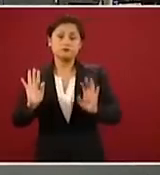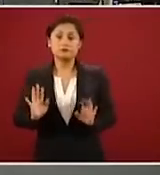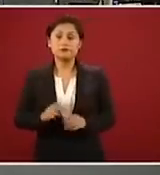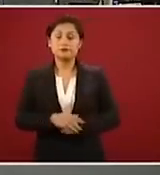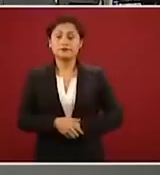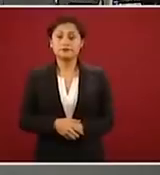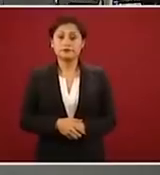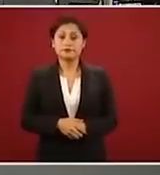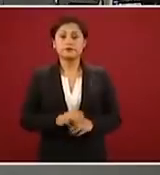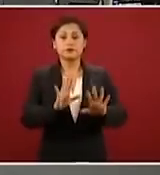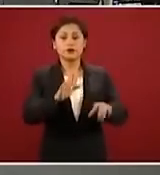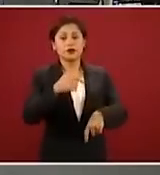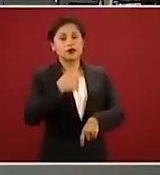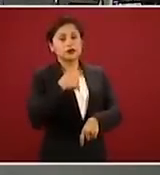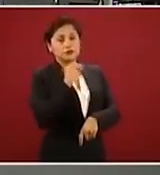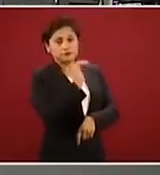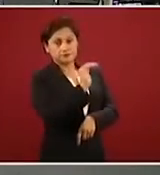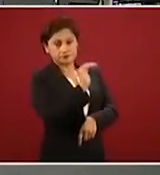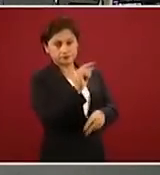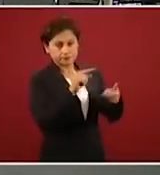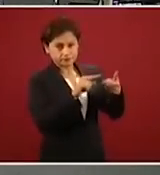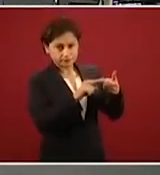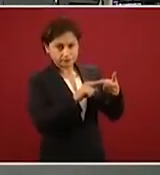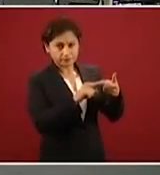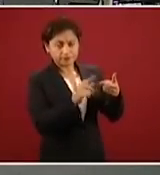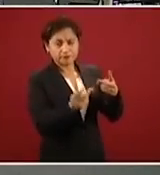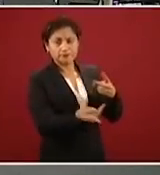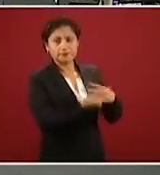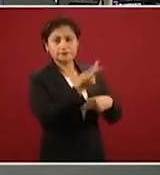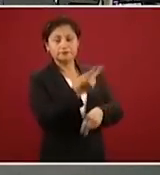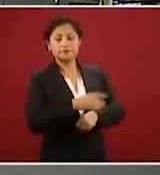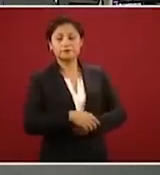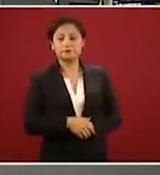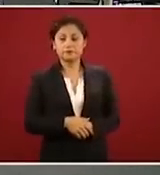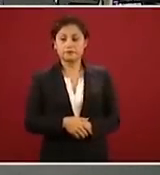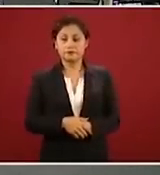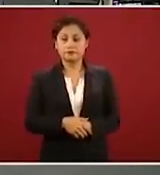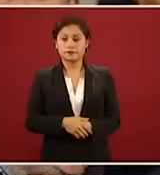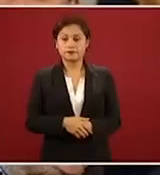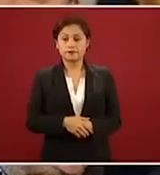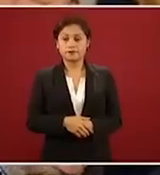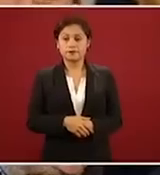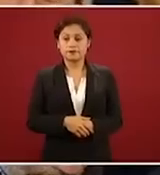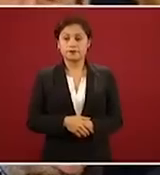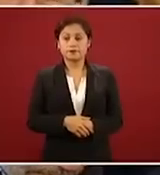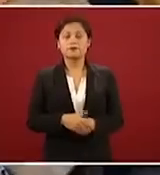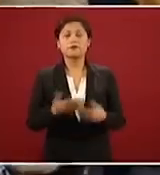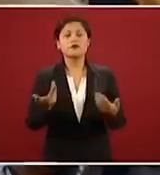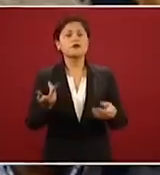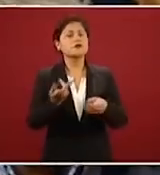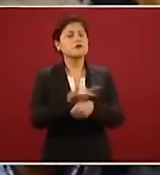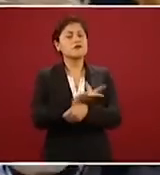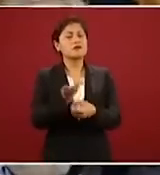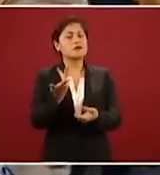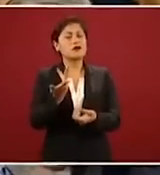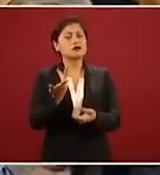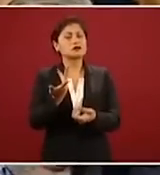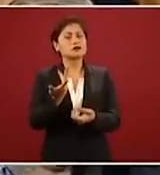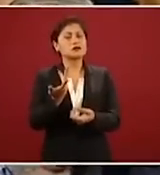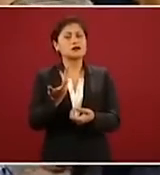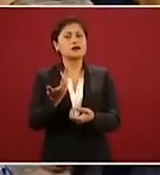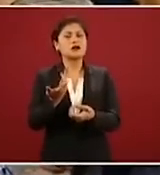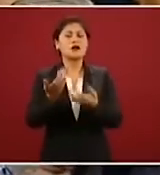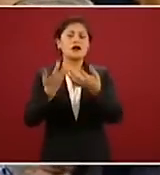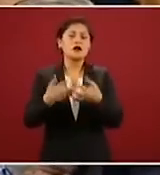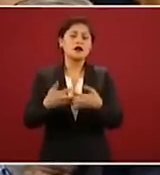Señor presidente, yo quisiera hacerle otra pregunta. ¿Qué está pasando en la industria automotriz, que pues era muy